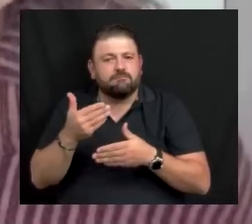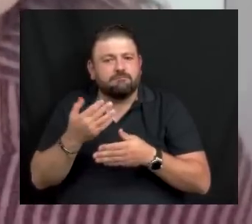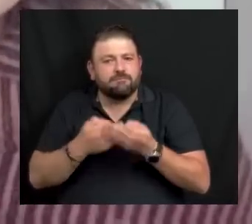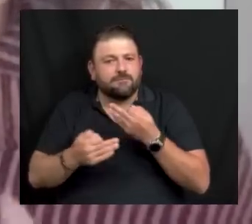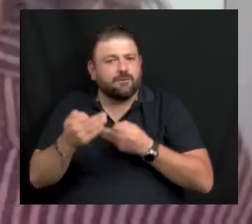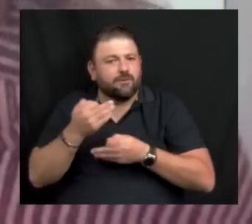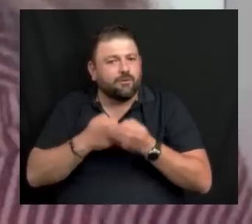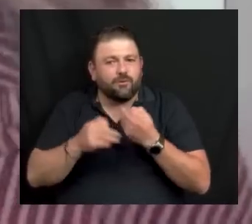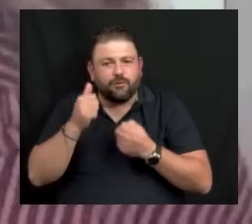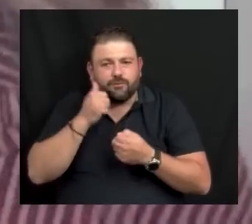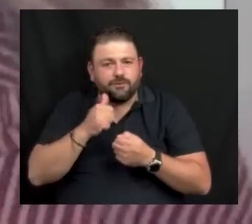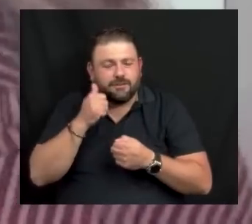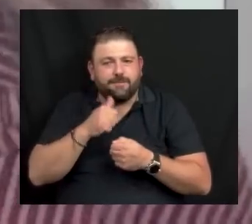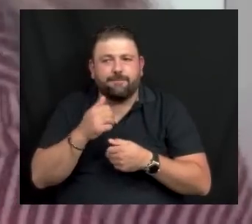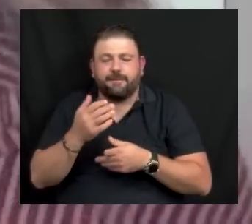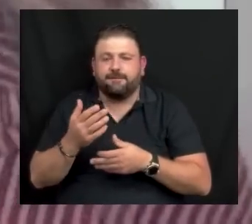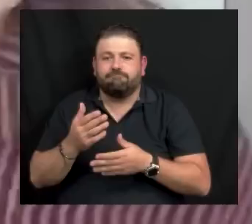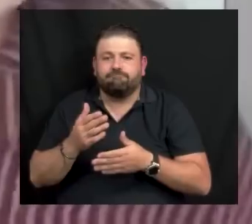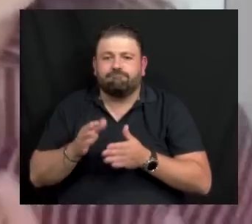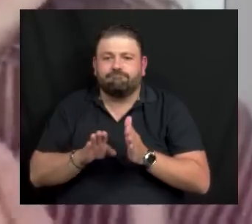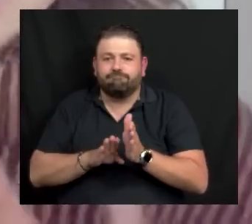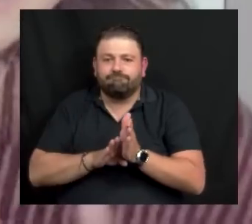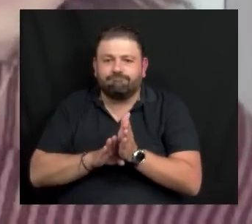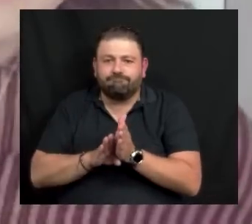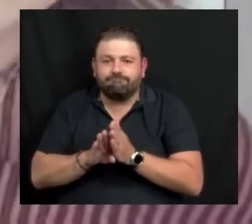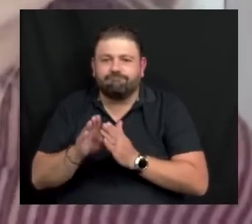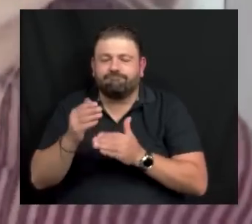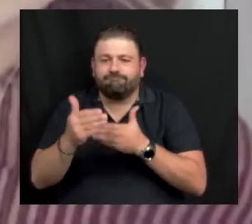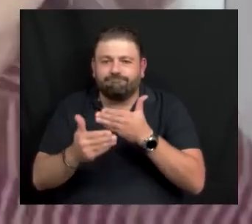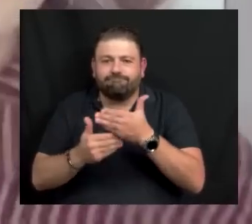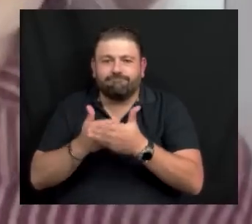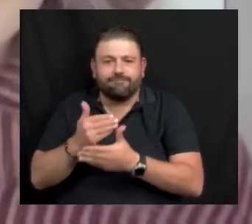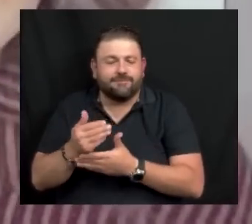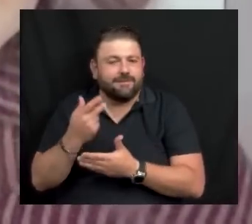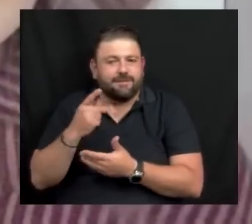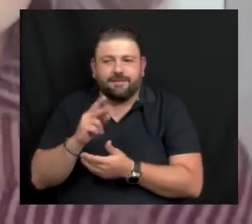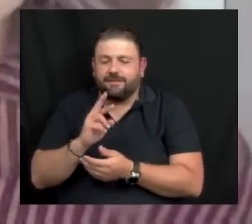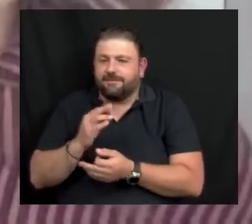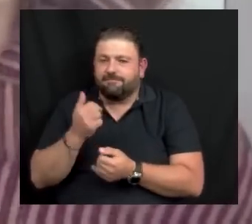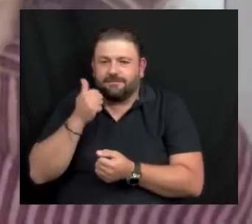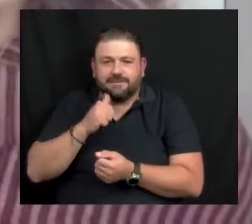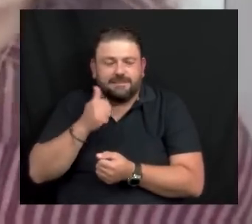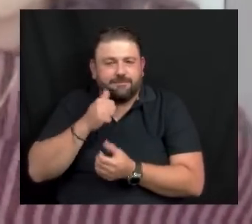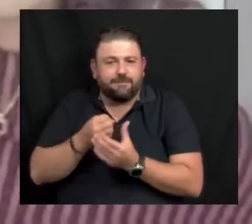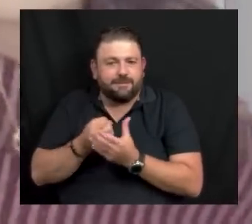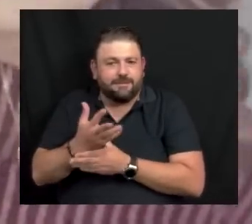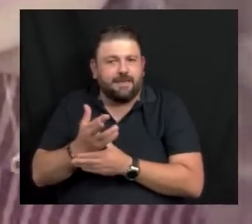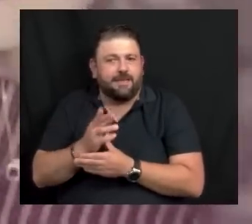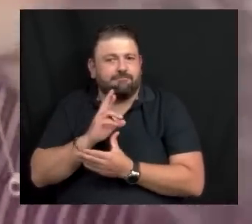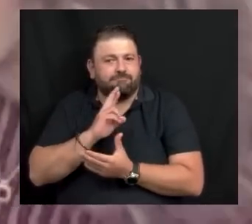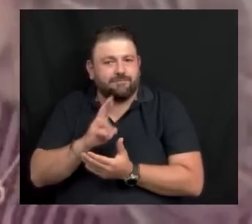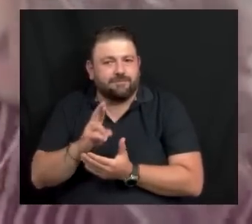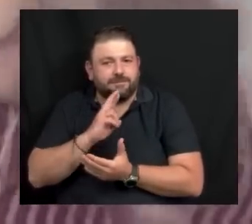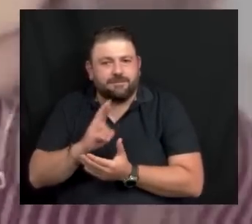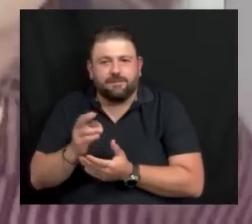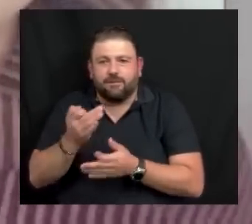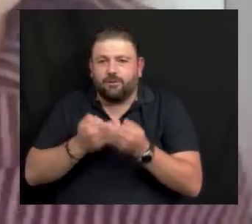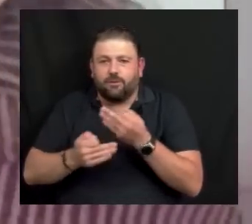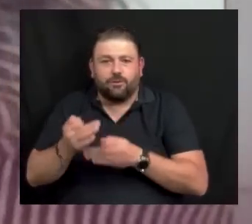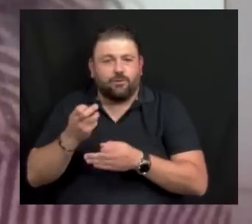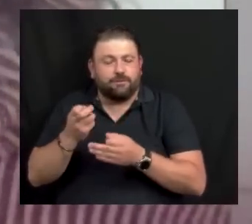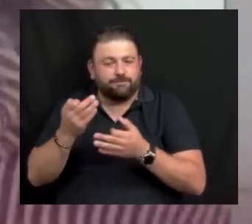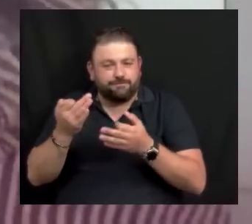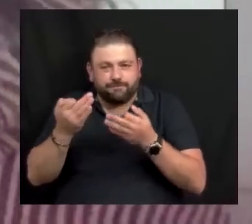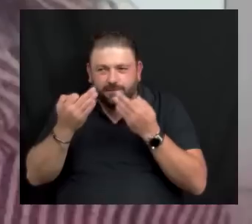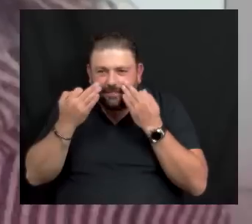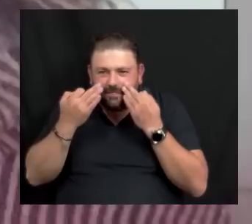en lo que yo fui logrando, ¿sí?, en base a mis resultados personales, porque no me quedé con aquel testimonio